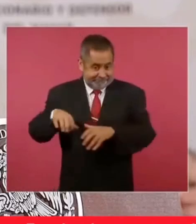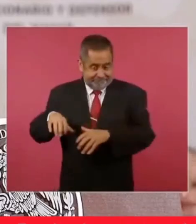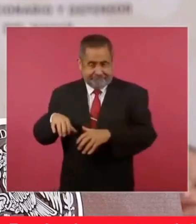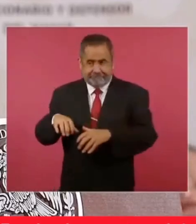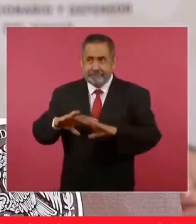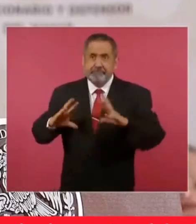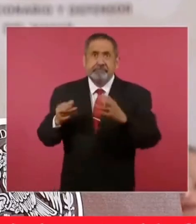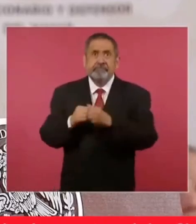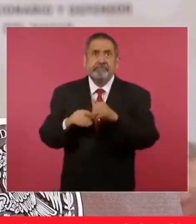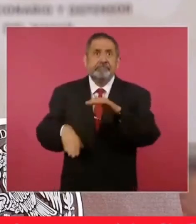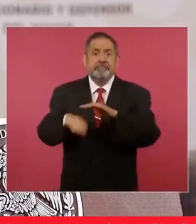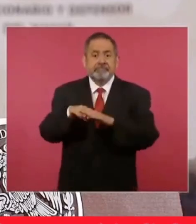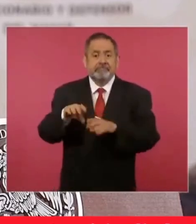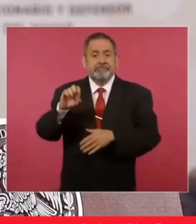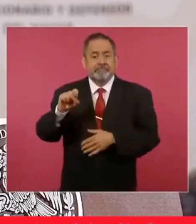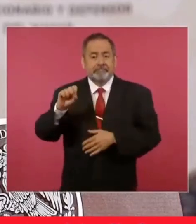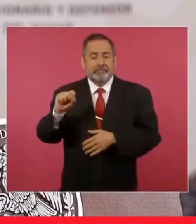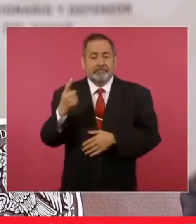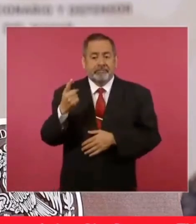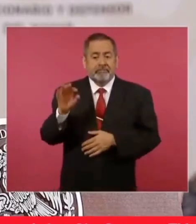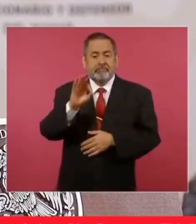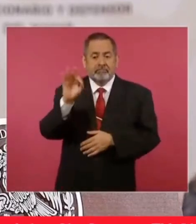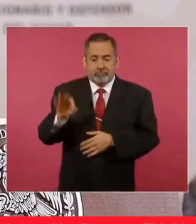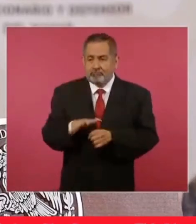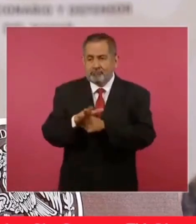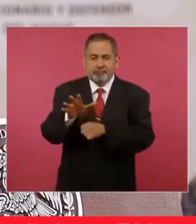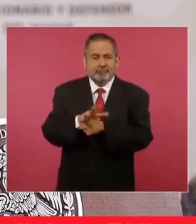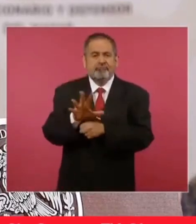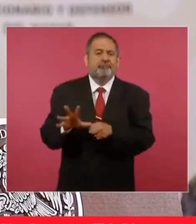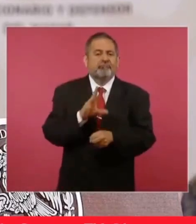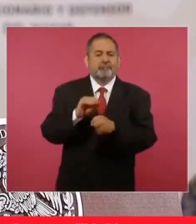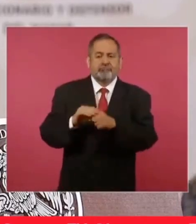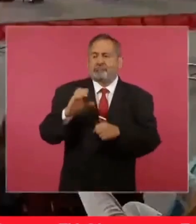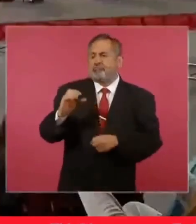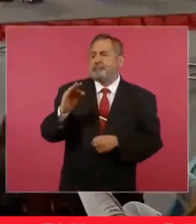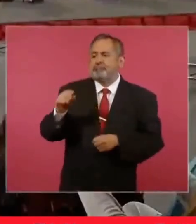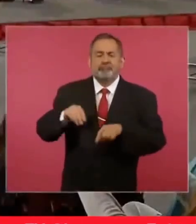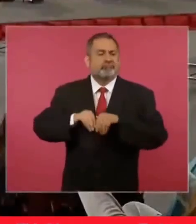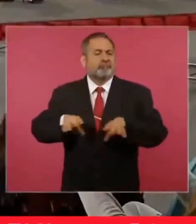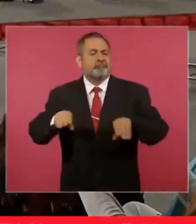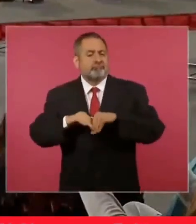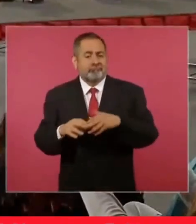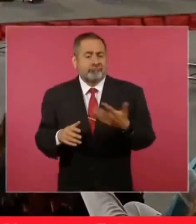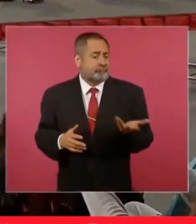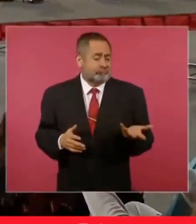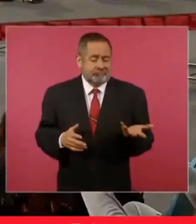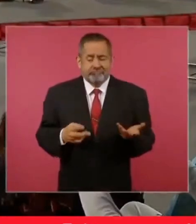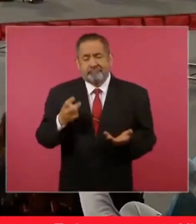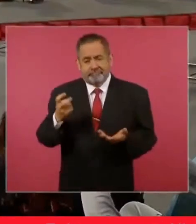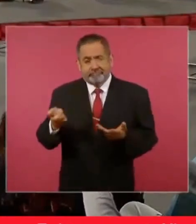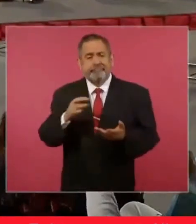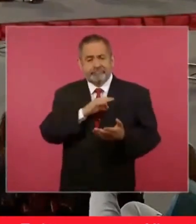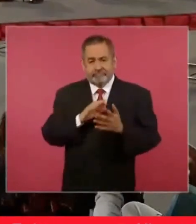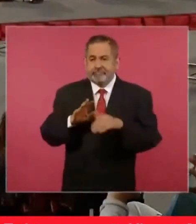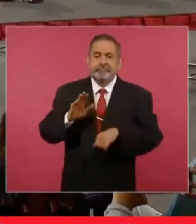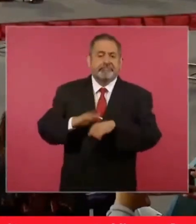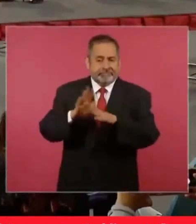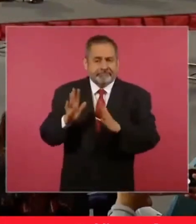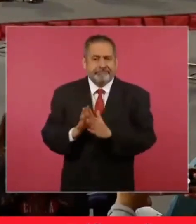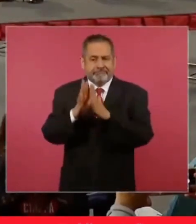al 61% para septiembre del 2024, y con esto podemos incrementar la